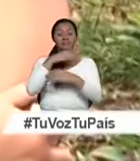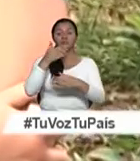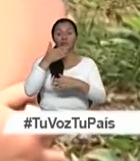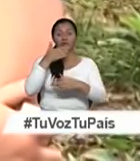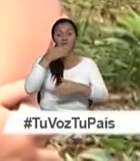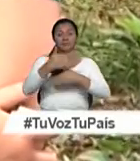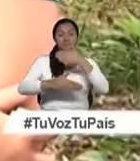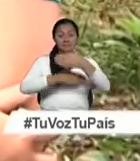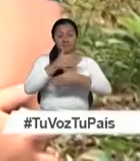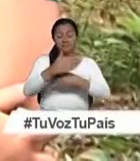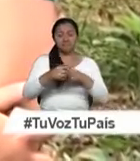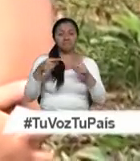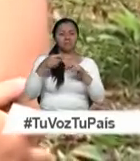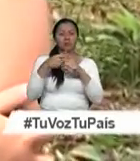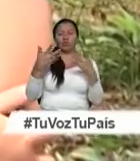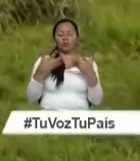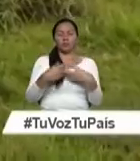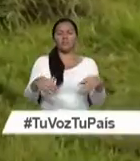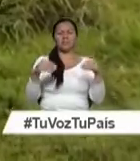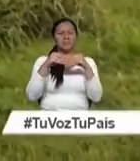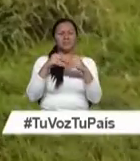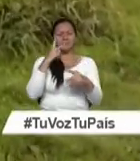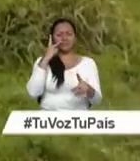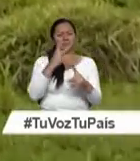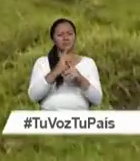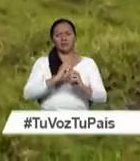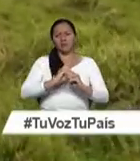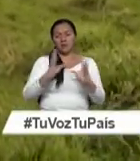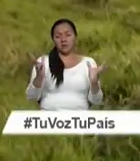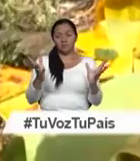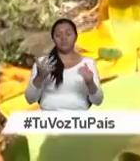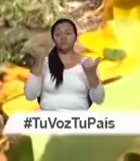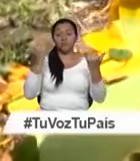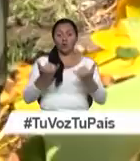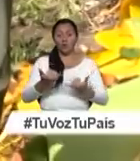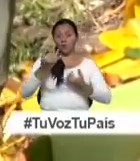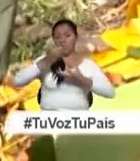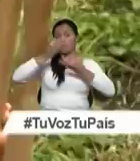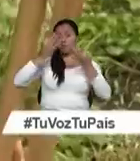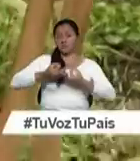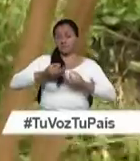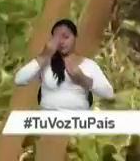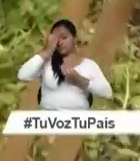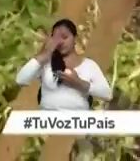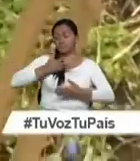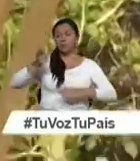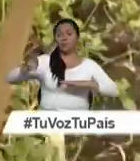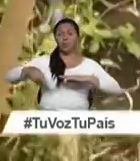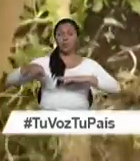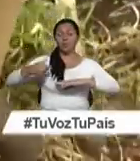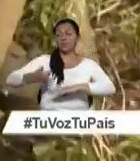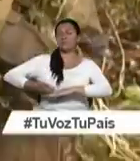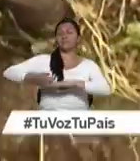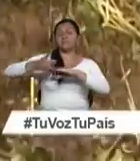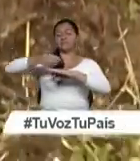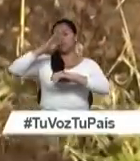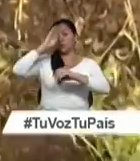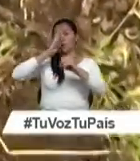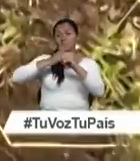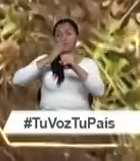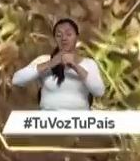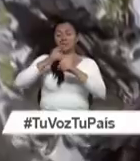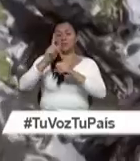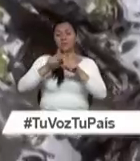ahí y no se va. De acuerdo con información oficial de la Procuraduría General del Estado, el objetivo de Chevron